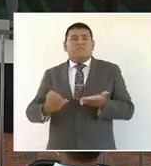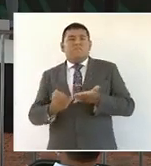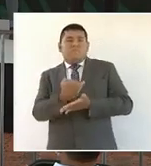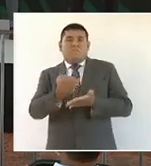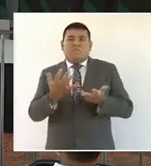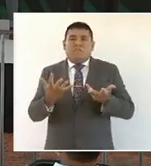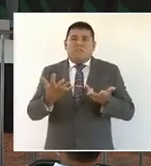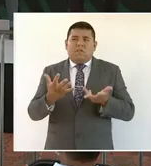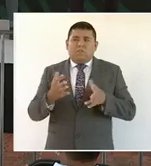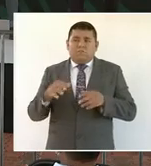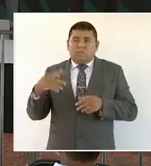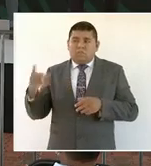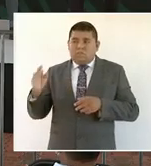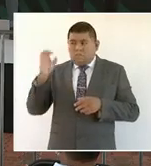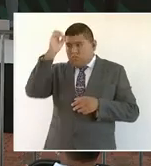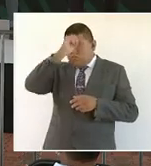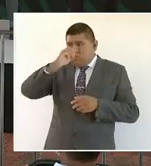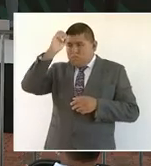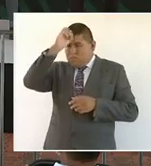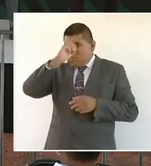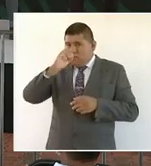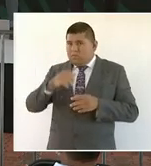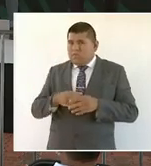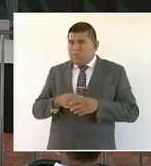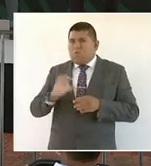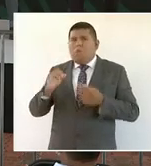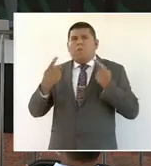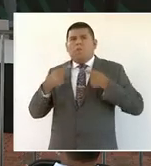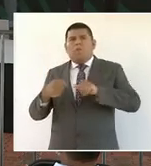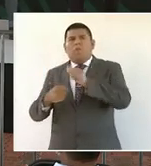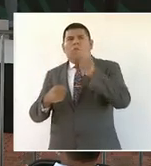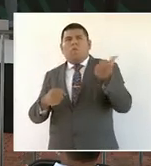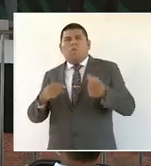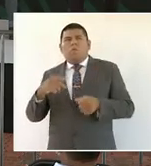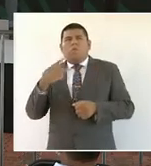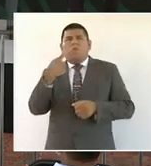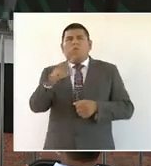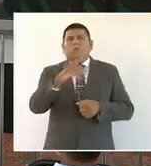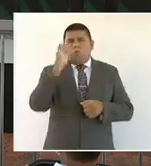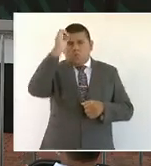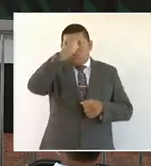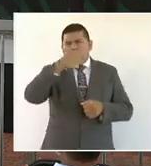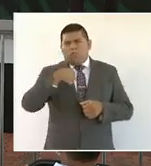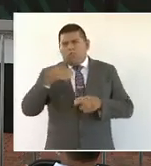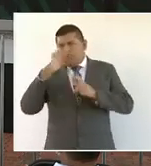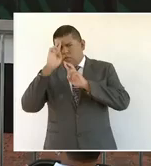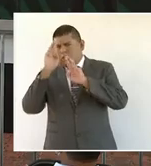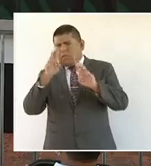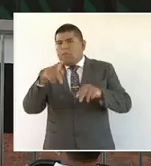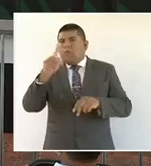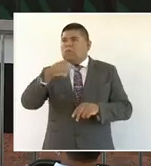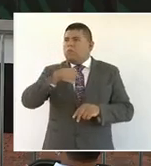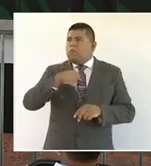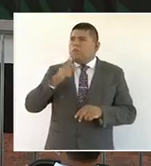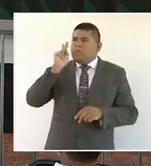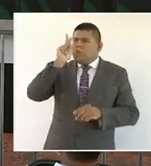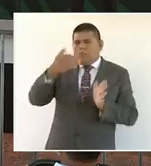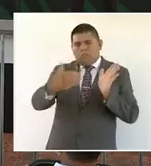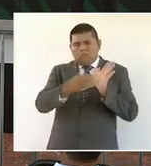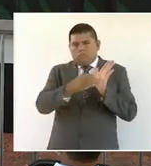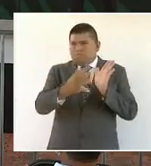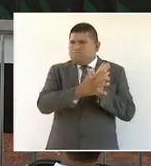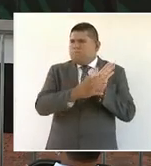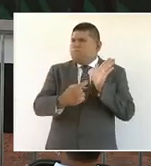aunque respeto el punto de vista de otras personas, yo sostengo y puedo probar que no tenemos